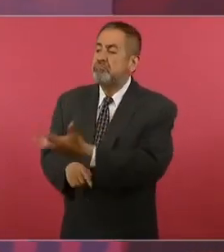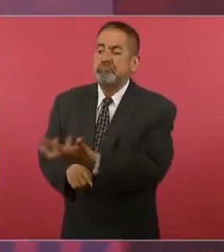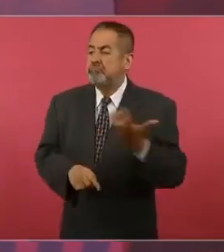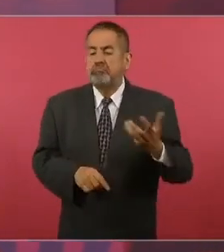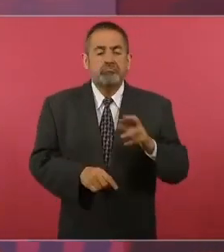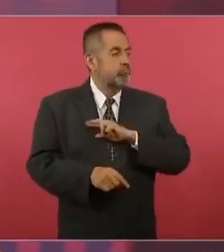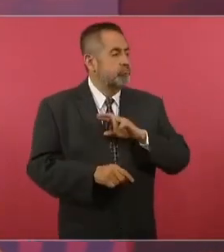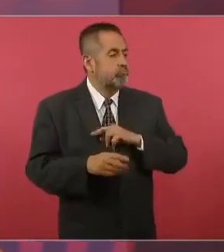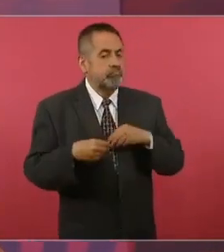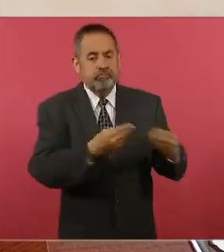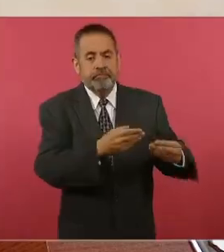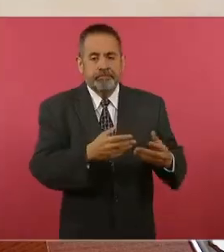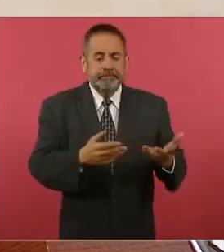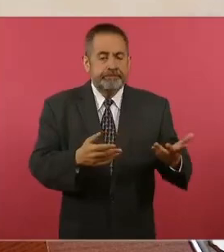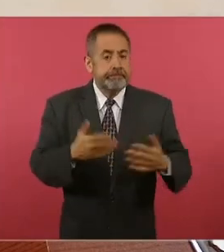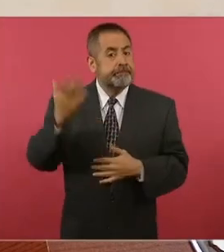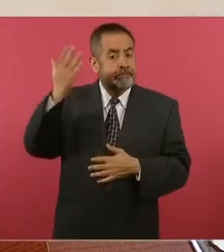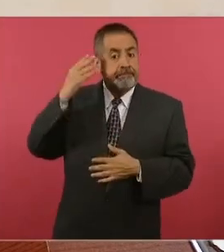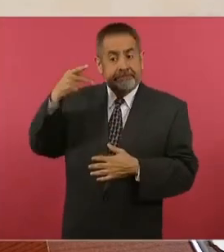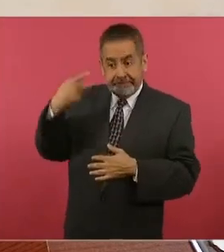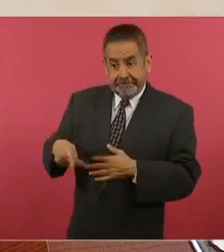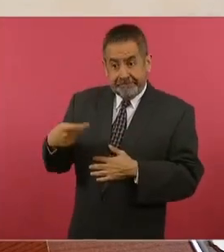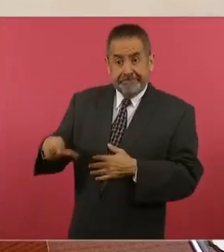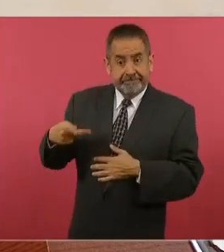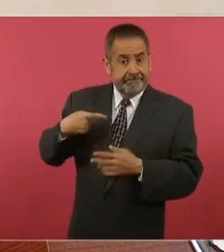eran administrados por los trabajadores de Pemex.